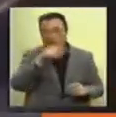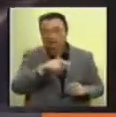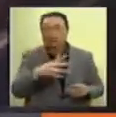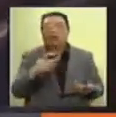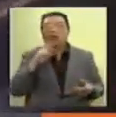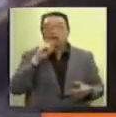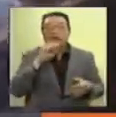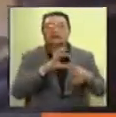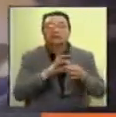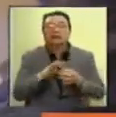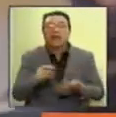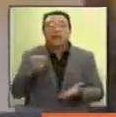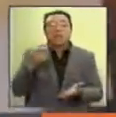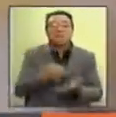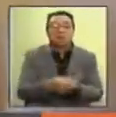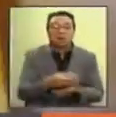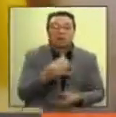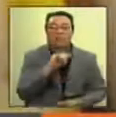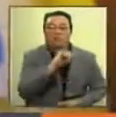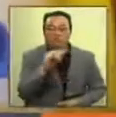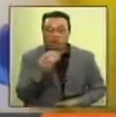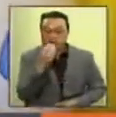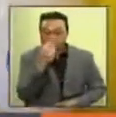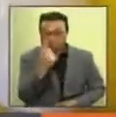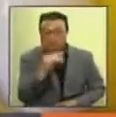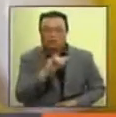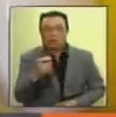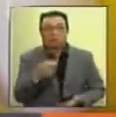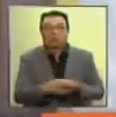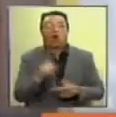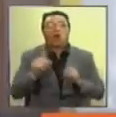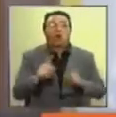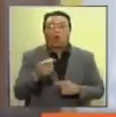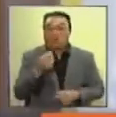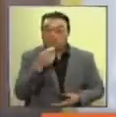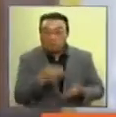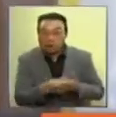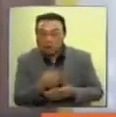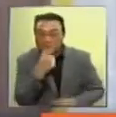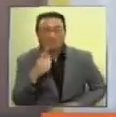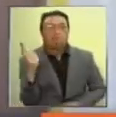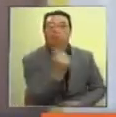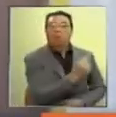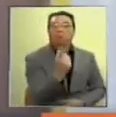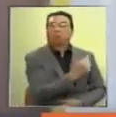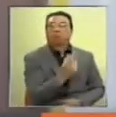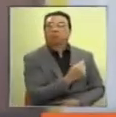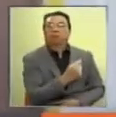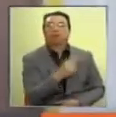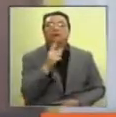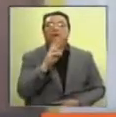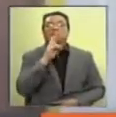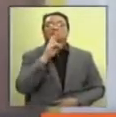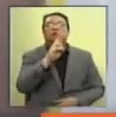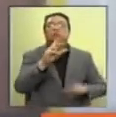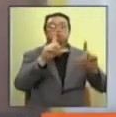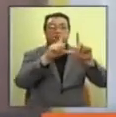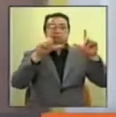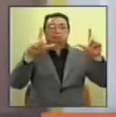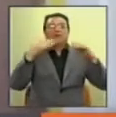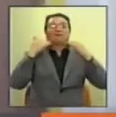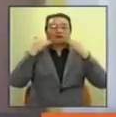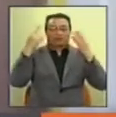aquí significa pagar después de comer. Nos faltaron los que hicieron perro muerto y ellos respondieron con este muro